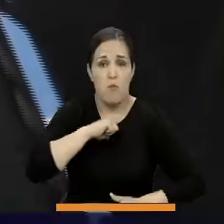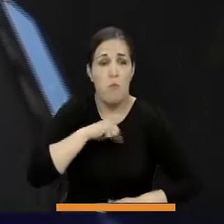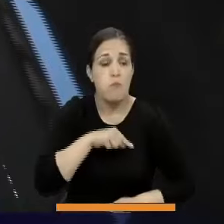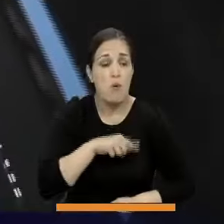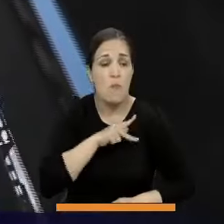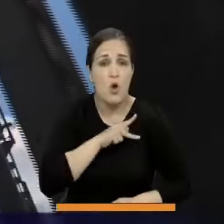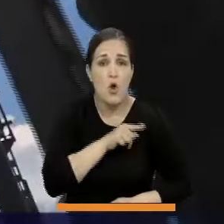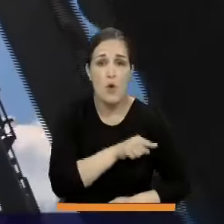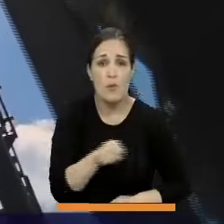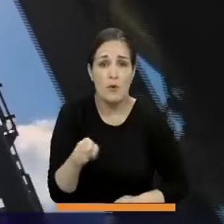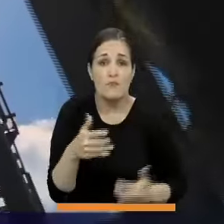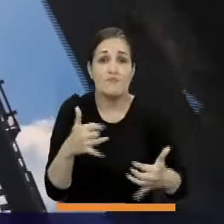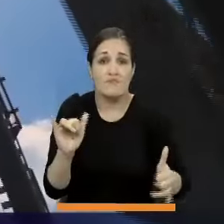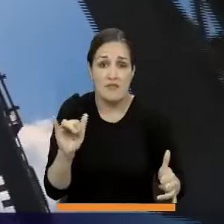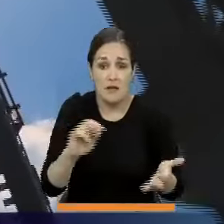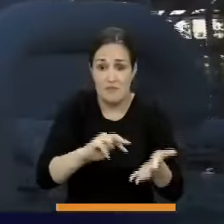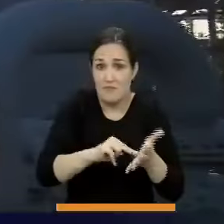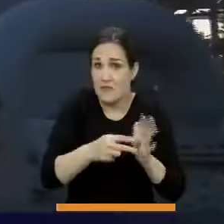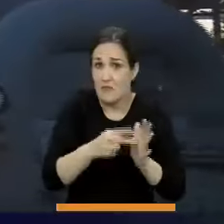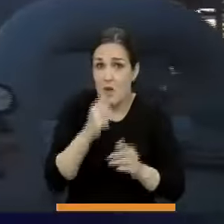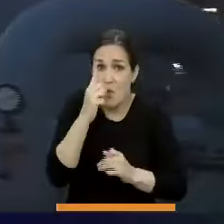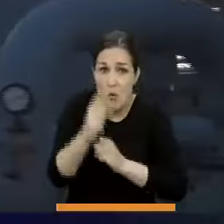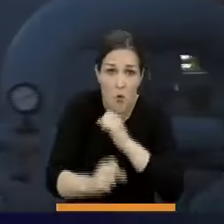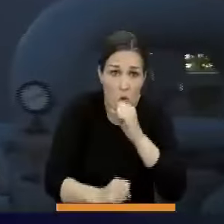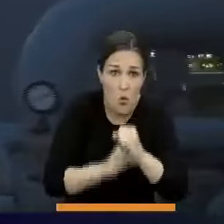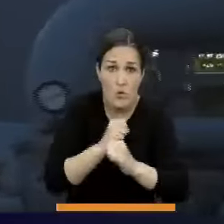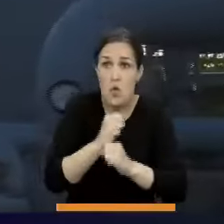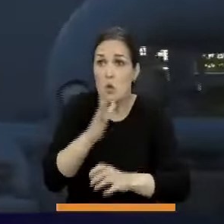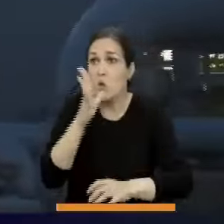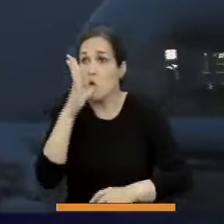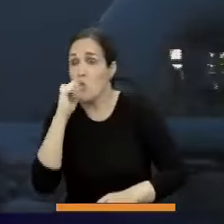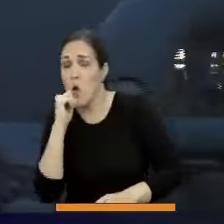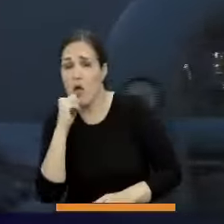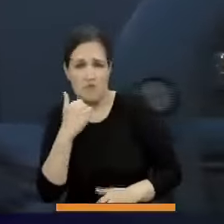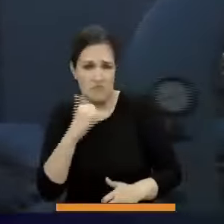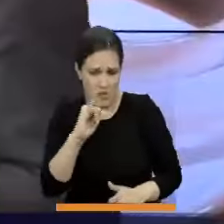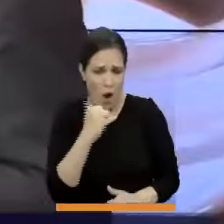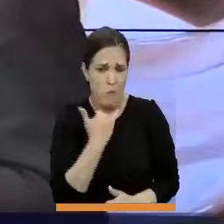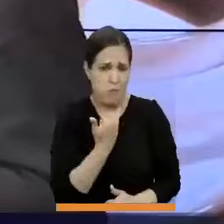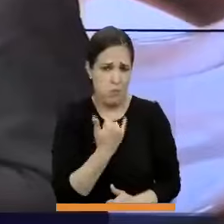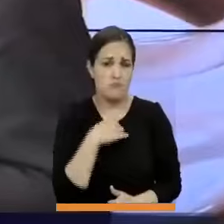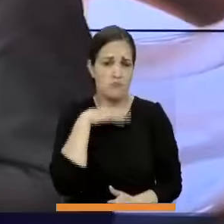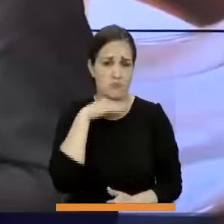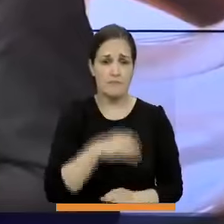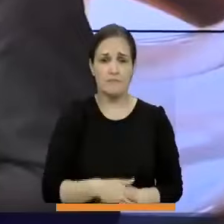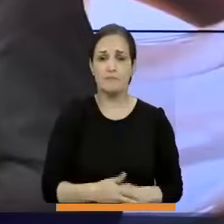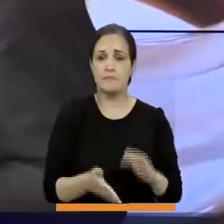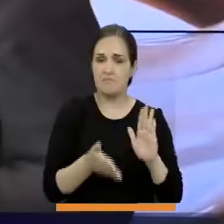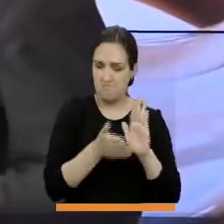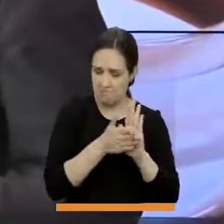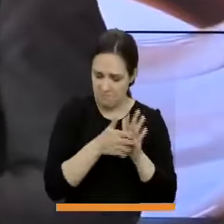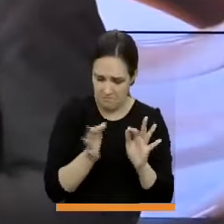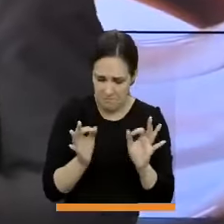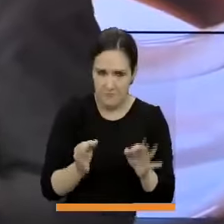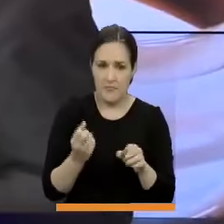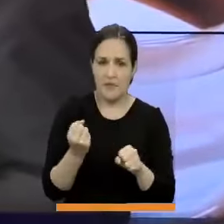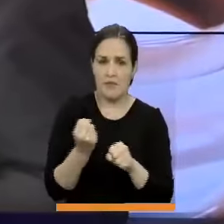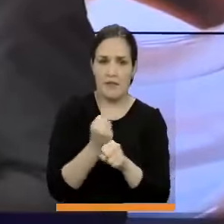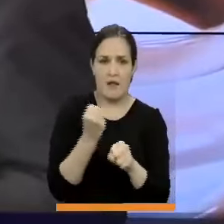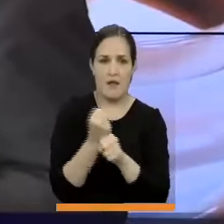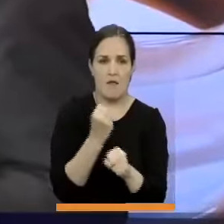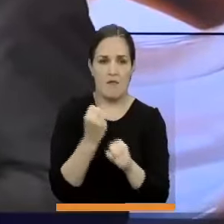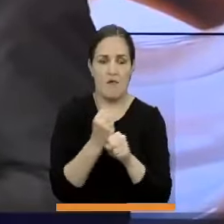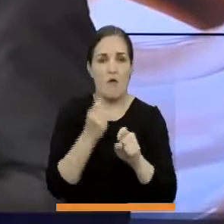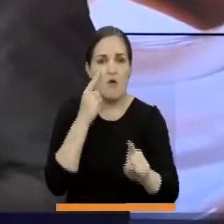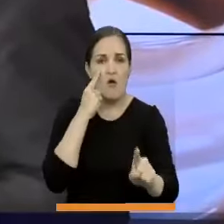prueba, lo que reduciría significativamente el déficit proyectado. Les garantizamos que estamos trabajando para que la